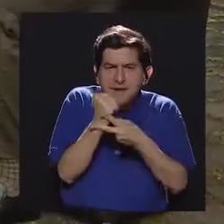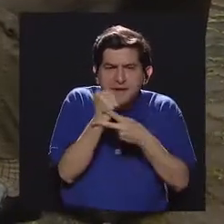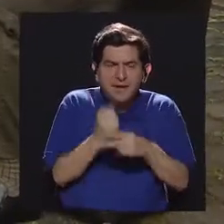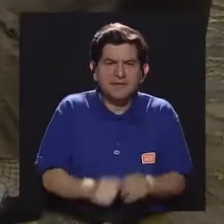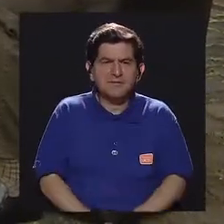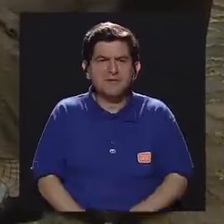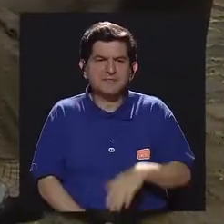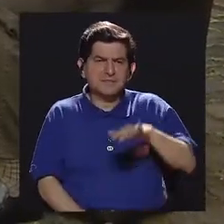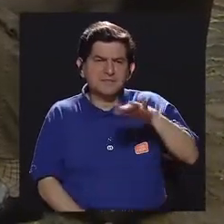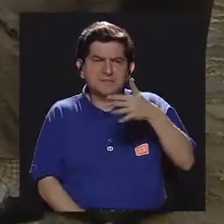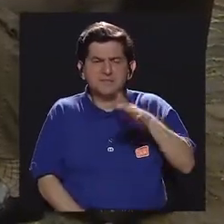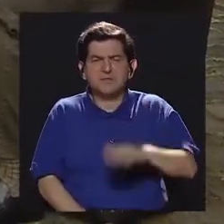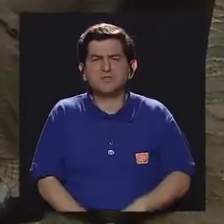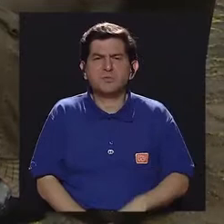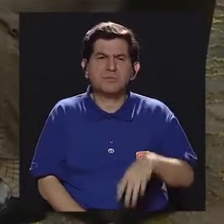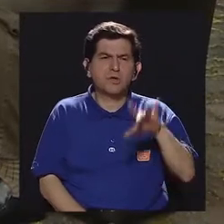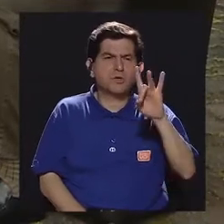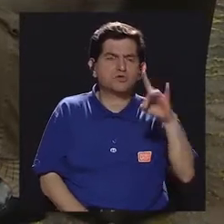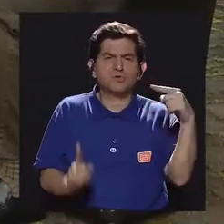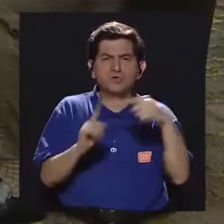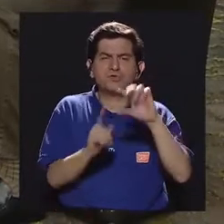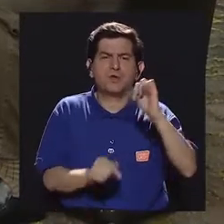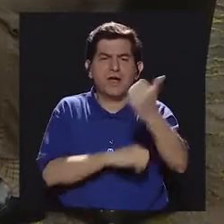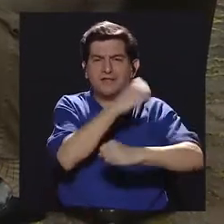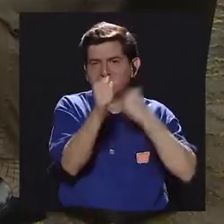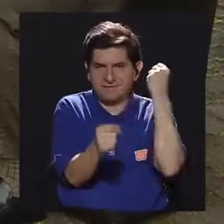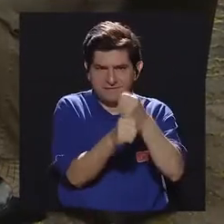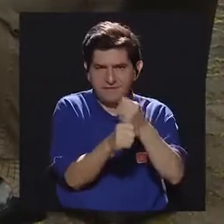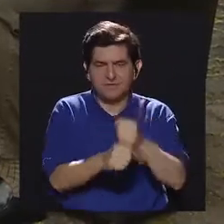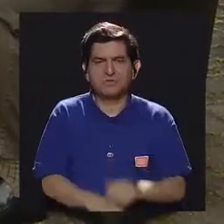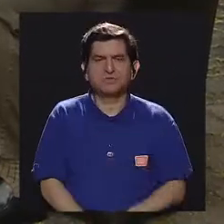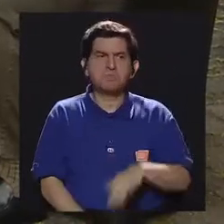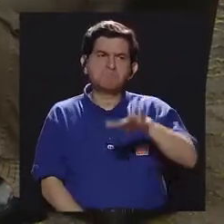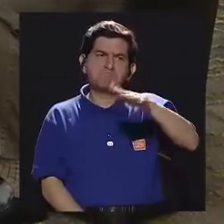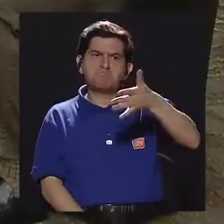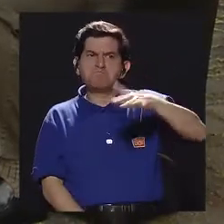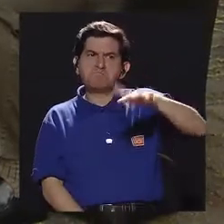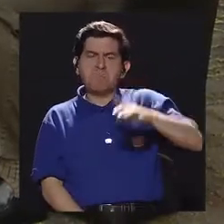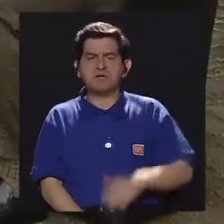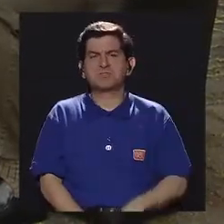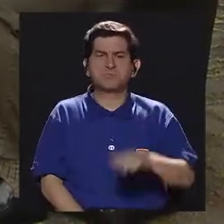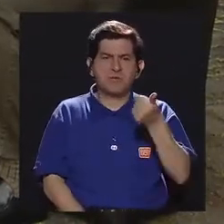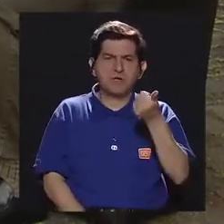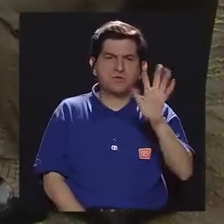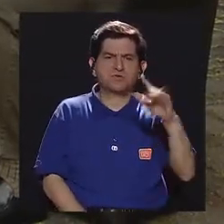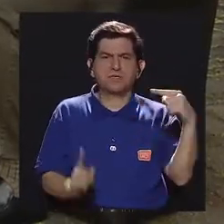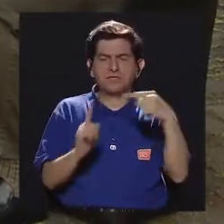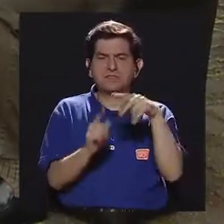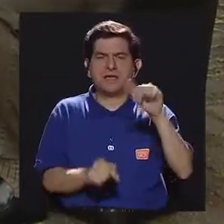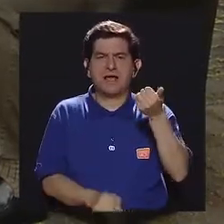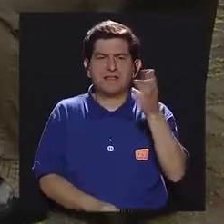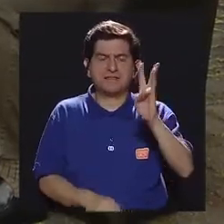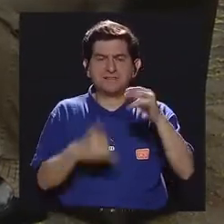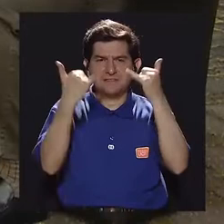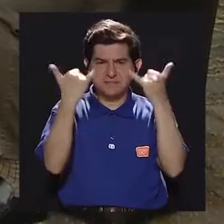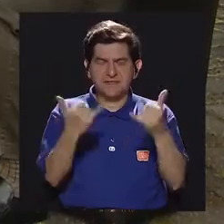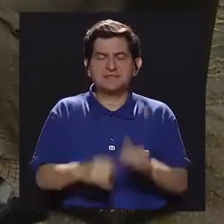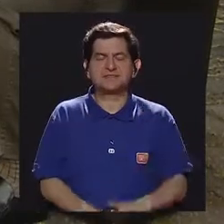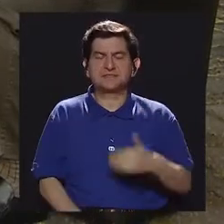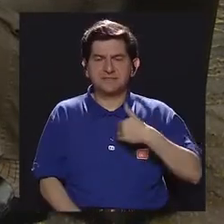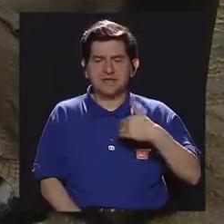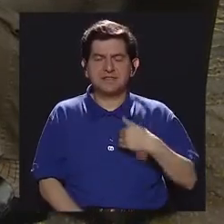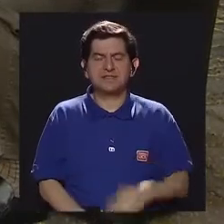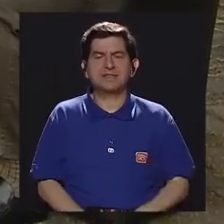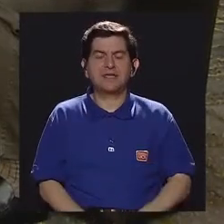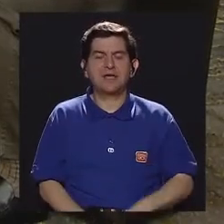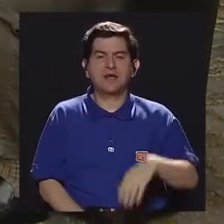vez, es aproximadamente entre los 8 y los 10 años de edad. Más o menos por ahí de los 15, los 16, ya la corona está